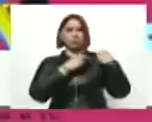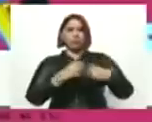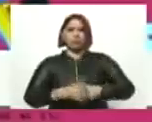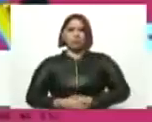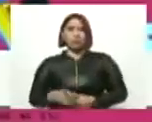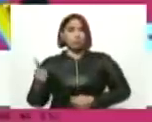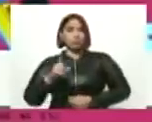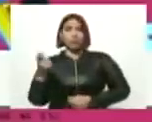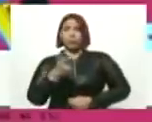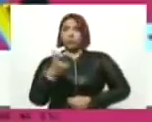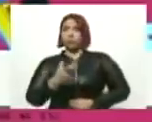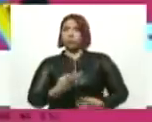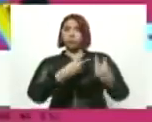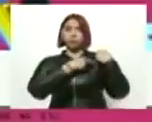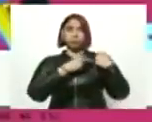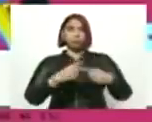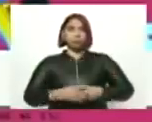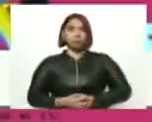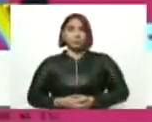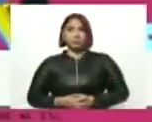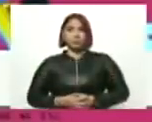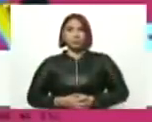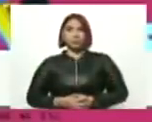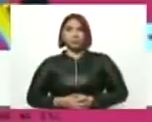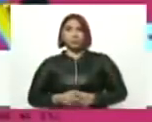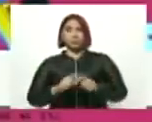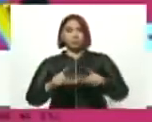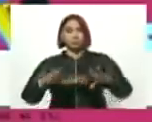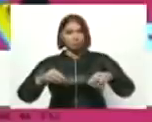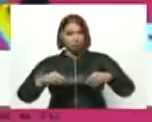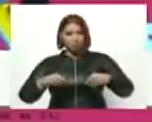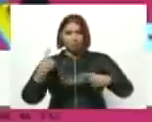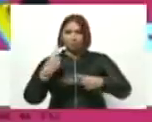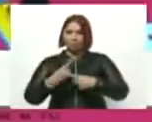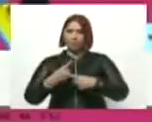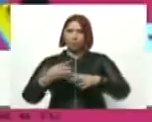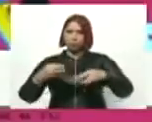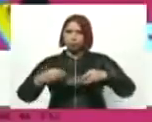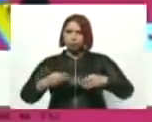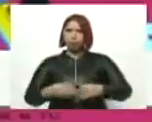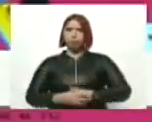No la estaba buscando. Pero lo asumió como debe asumirse.